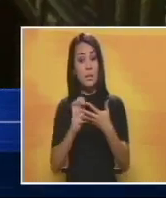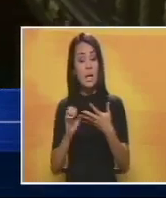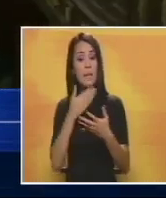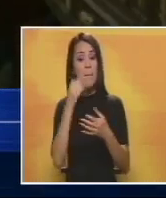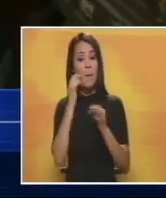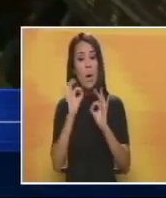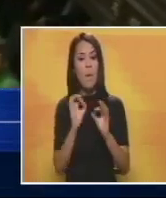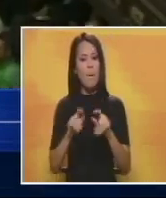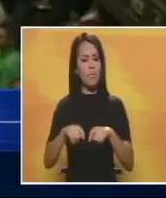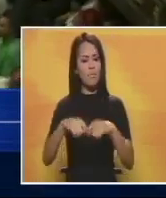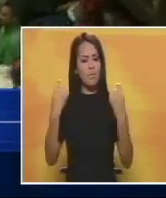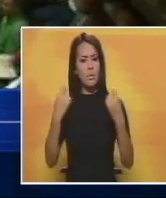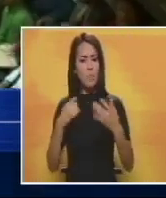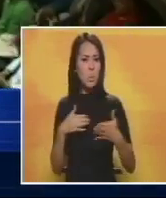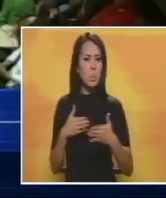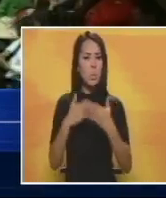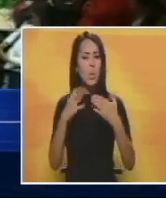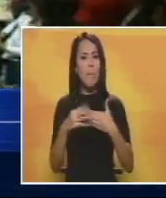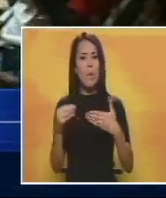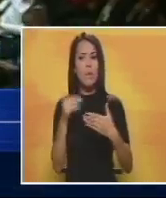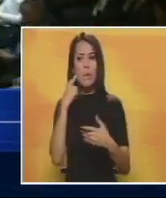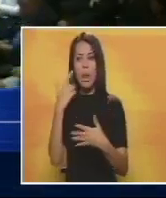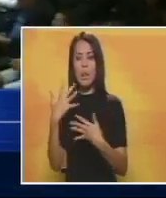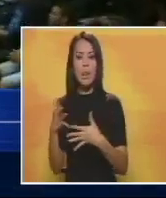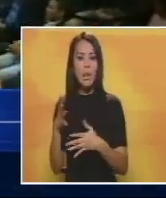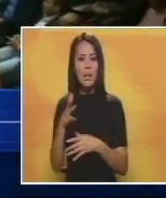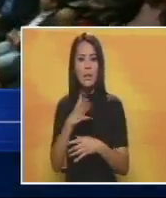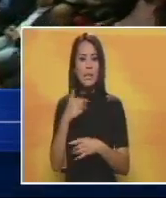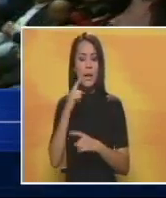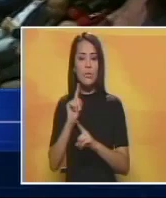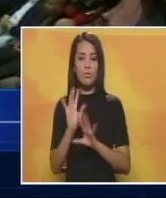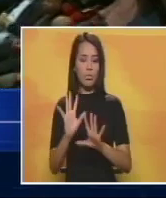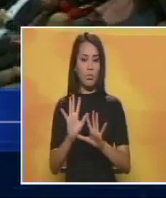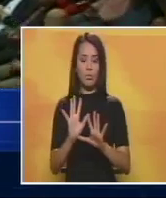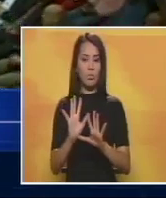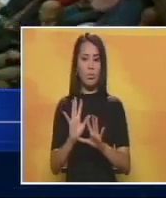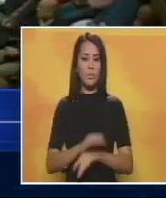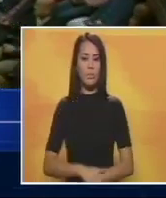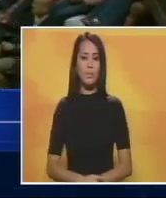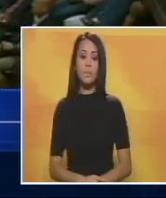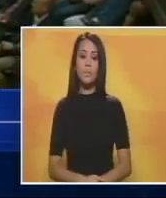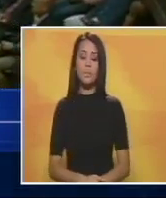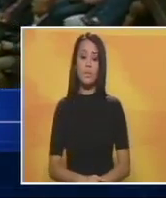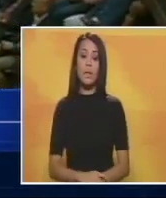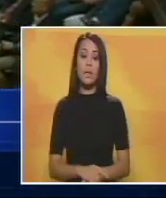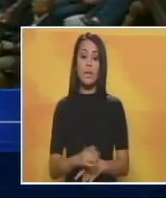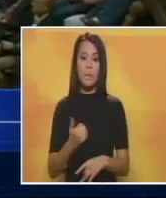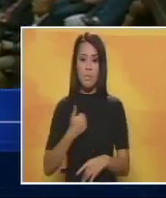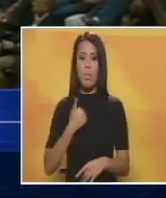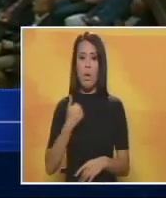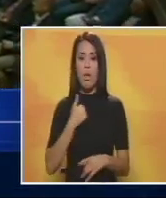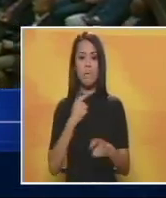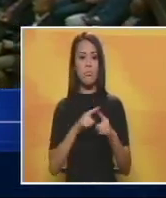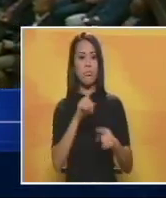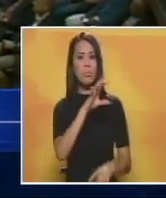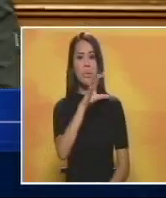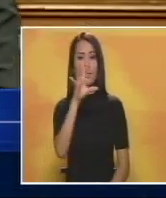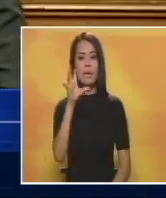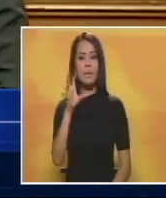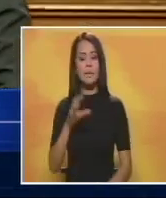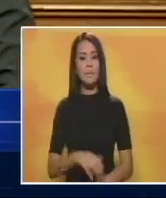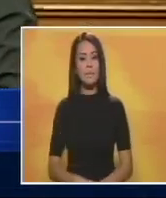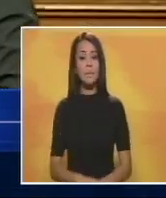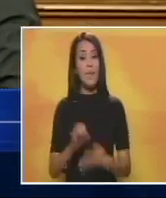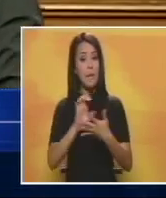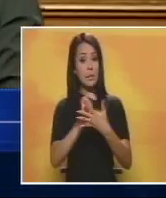hegemonía y la adicción al dólar de nuestra economía y poder tener con los países geopolíticamente